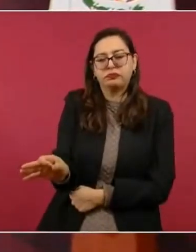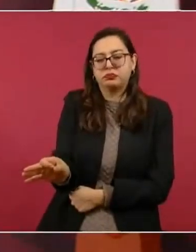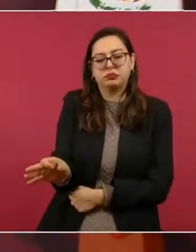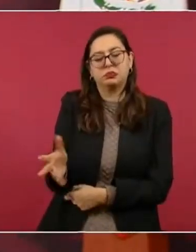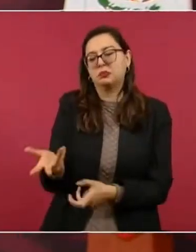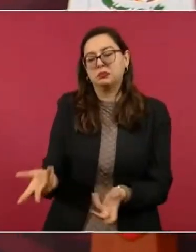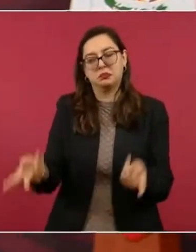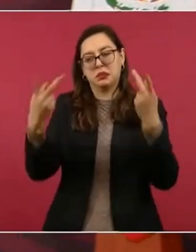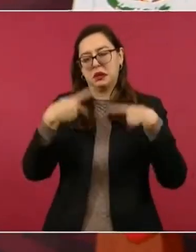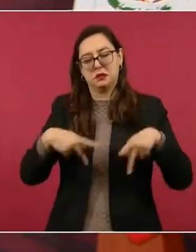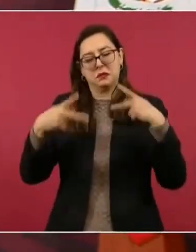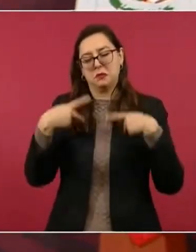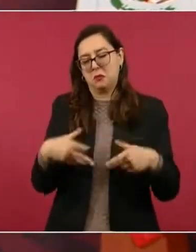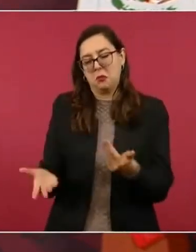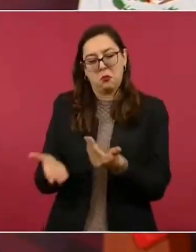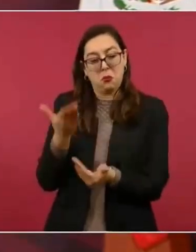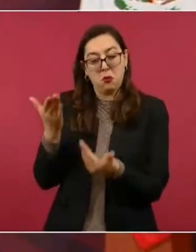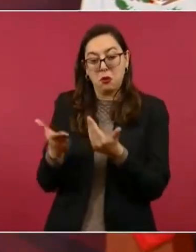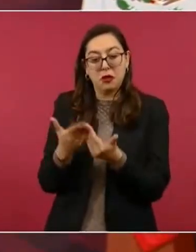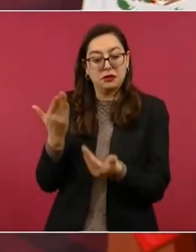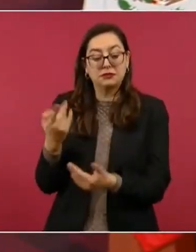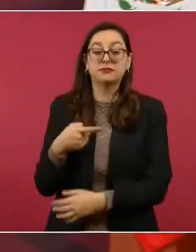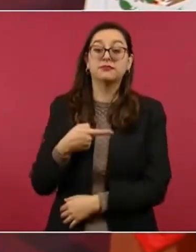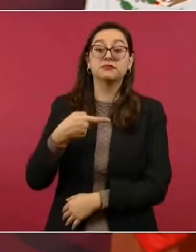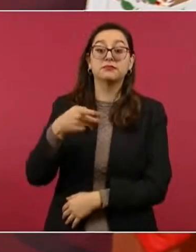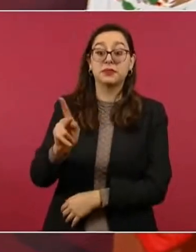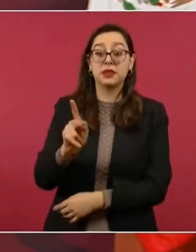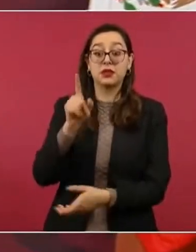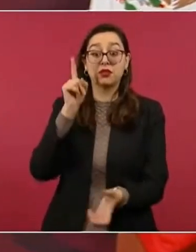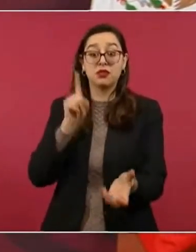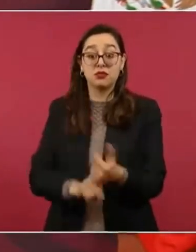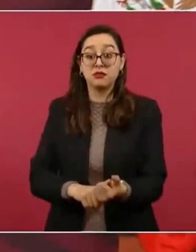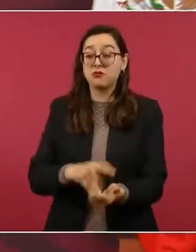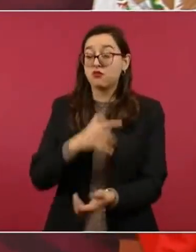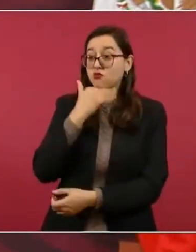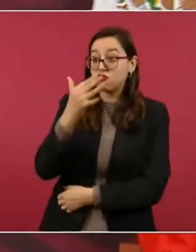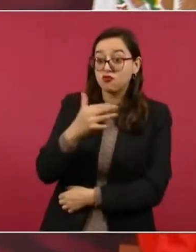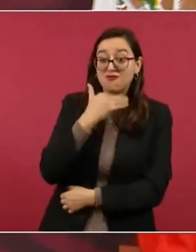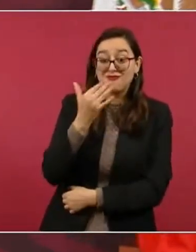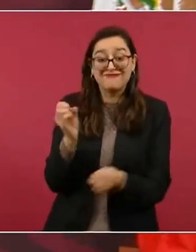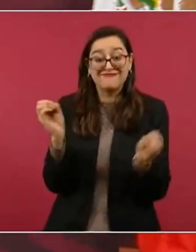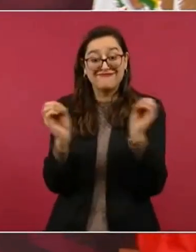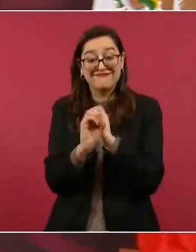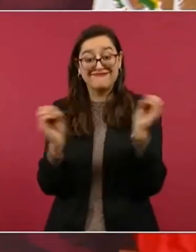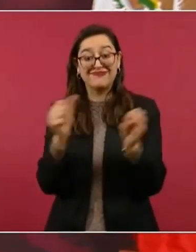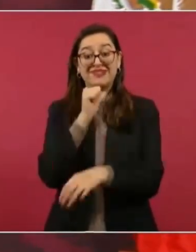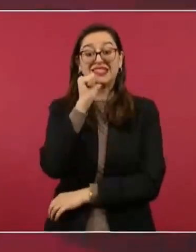nosotros, pero no tiene corrupción, no hay corrupción.